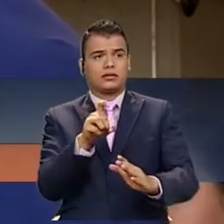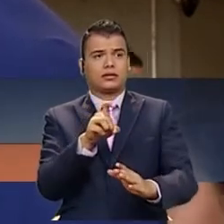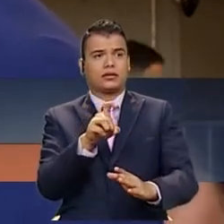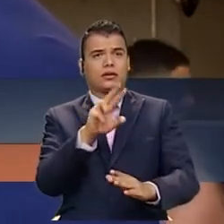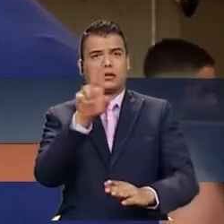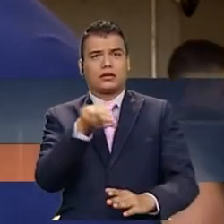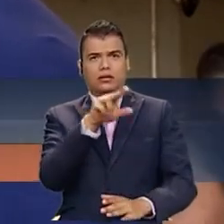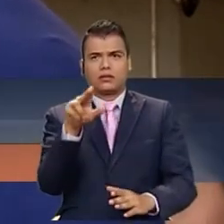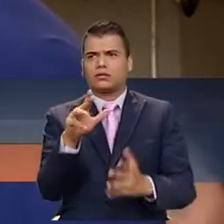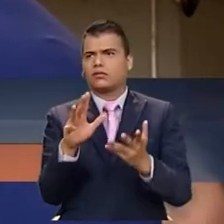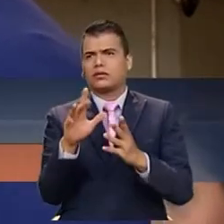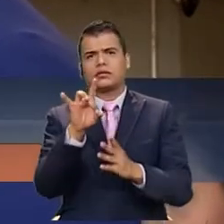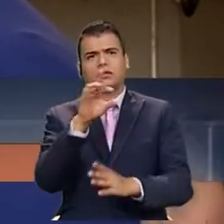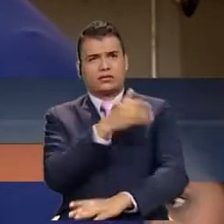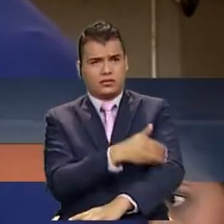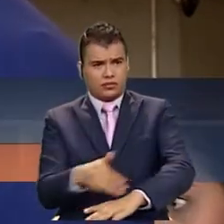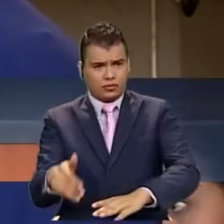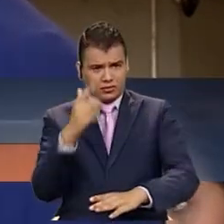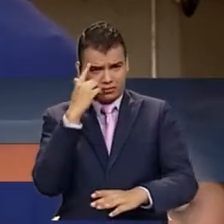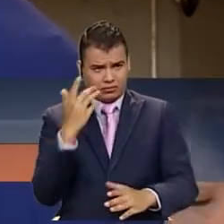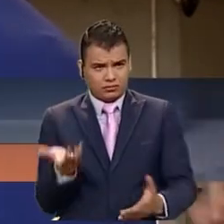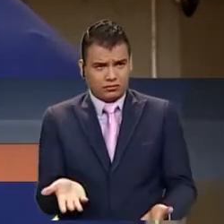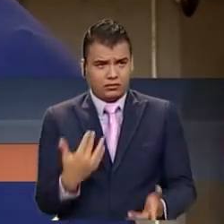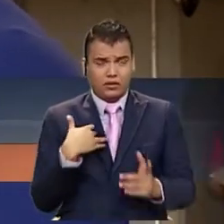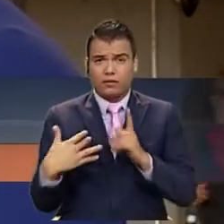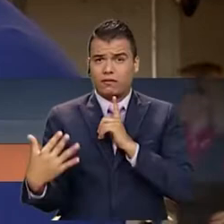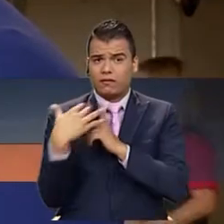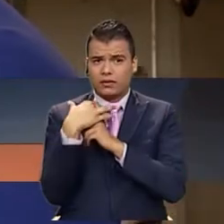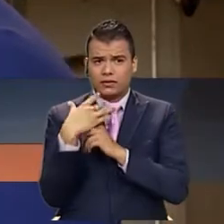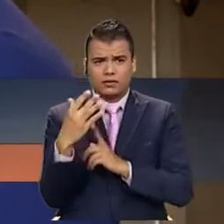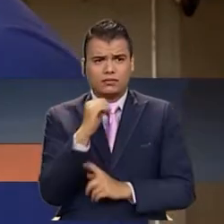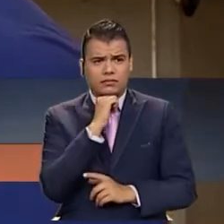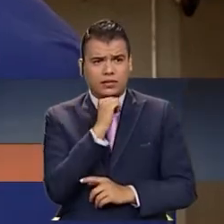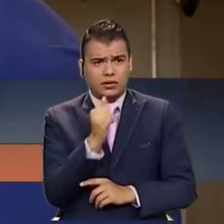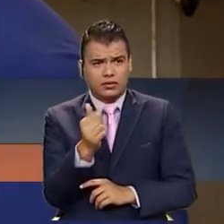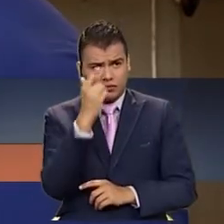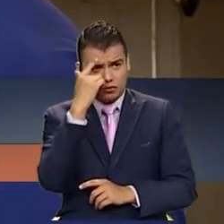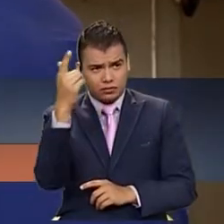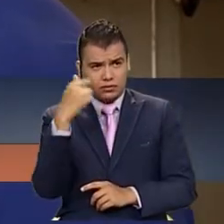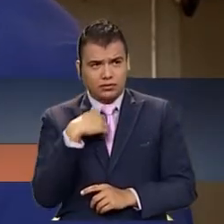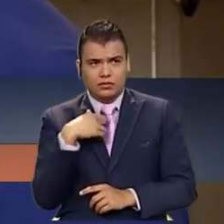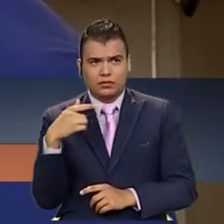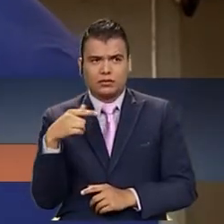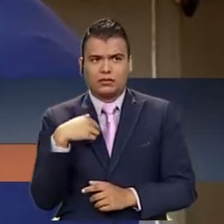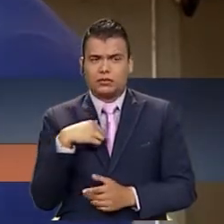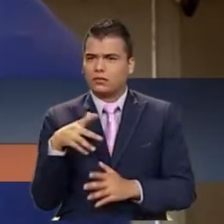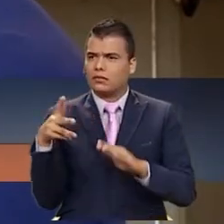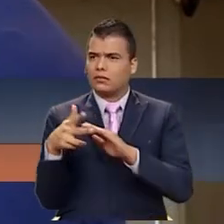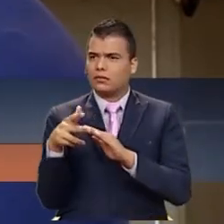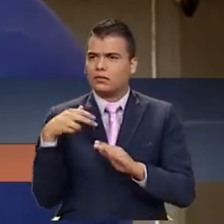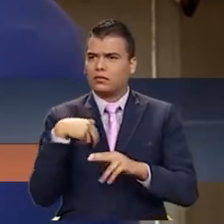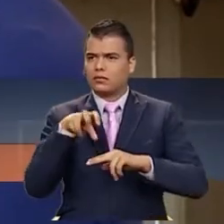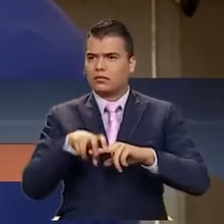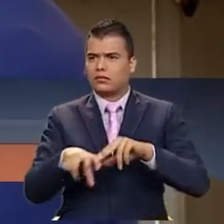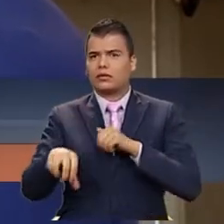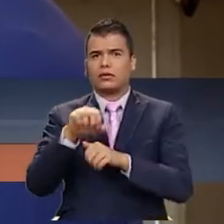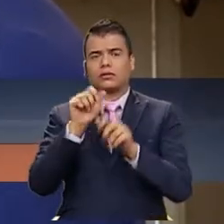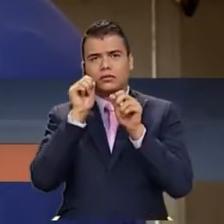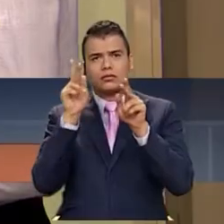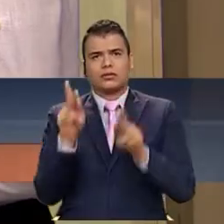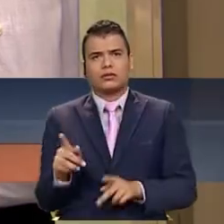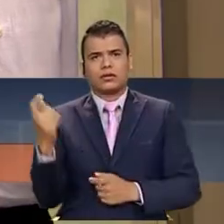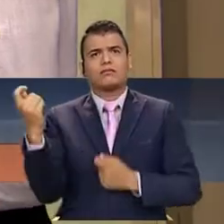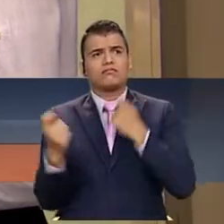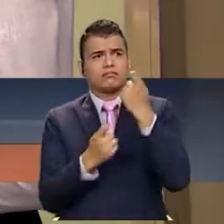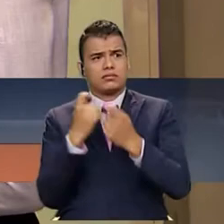pesos. Todo eso me está perjudicando a mí. O sea, saca mi vuelo, saca mi asiento para vendérselo a otra persona por 15 millones de